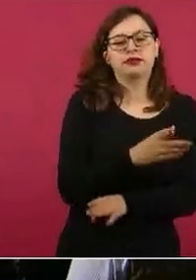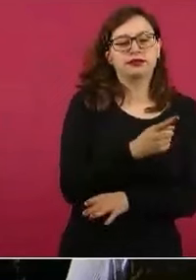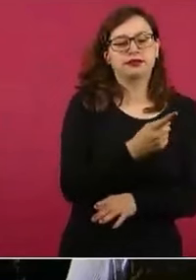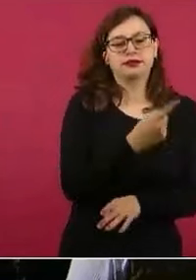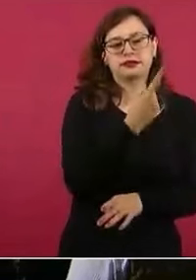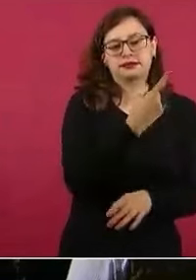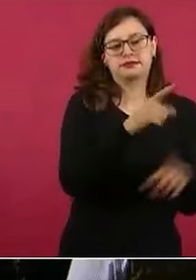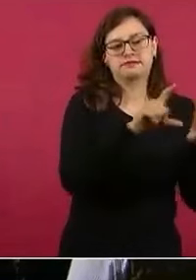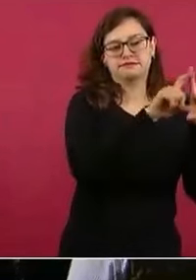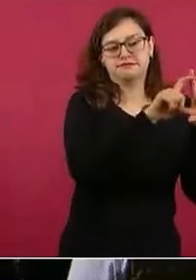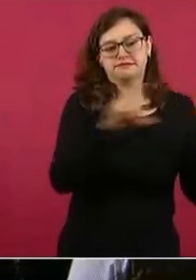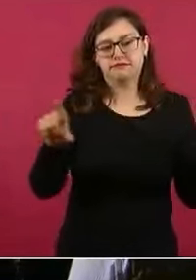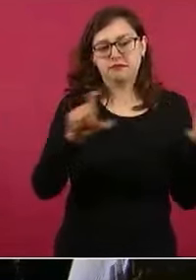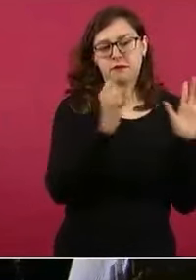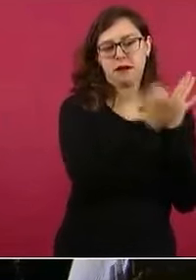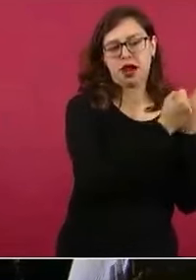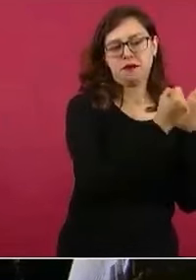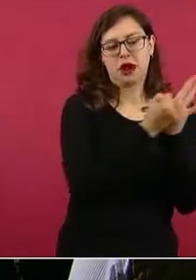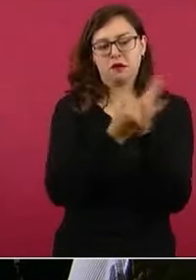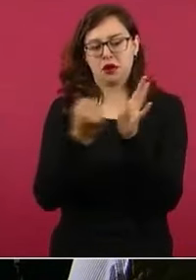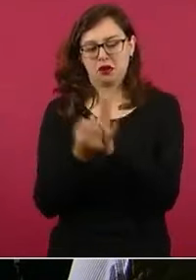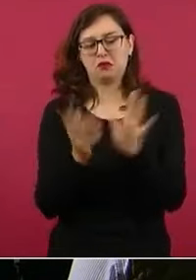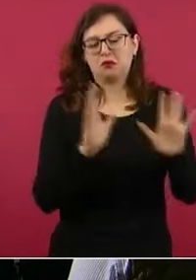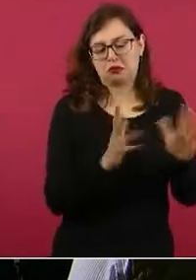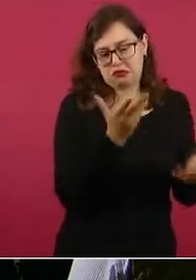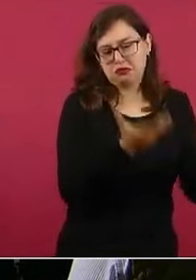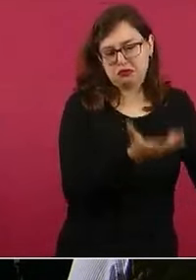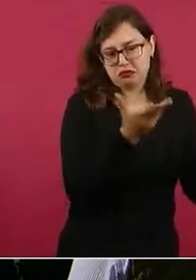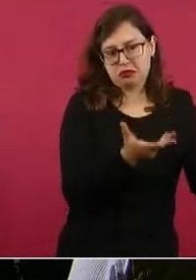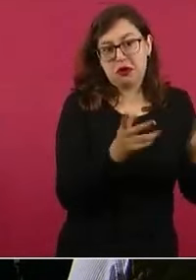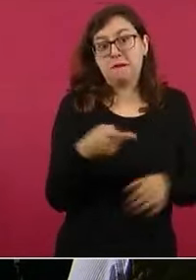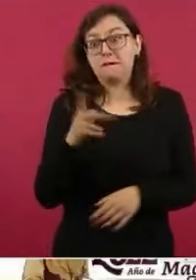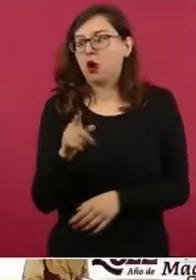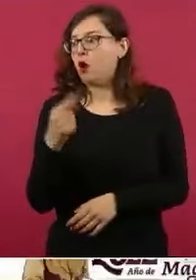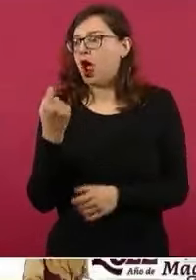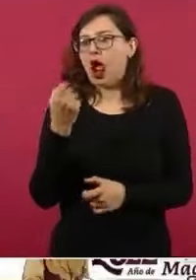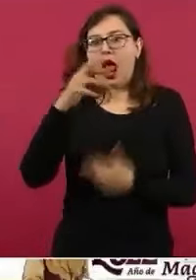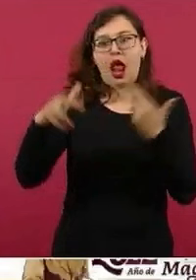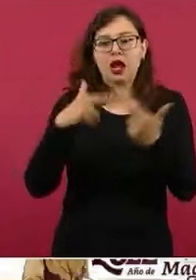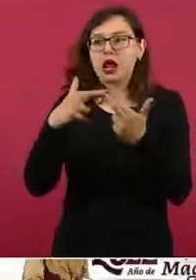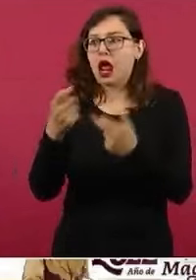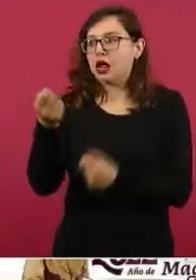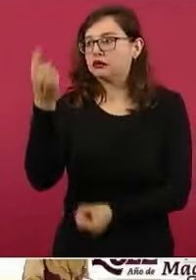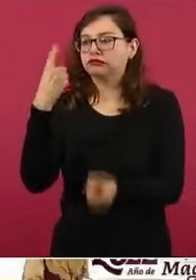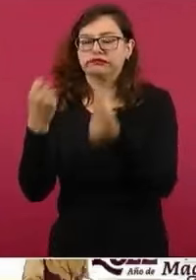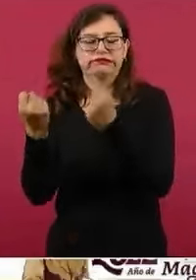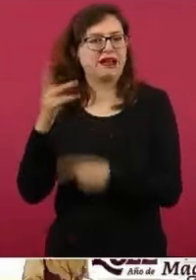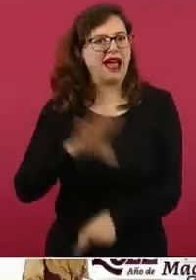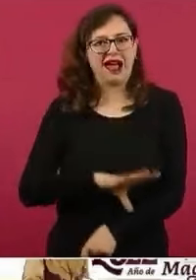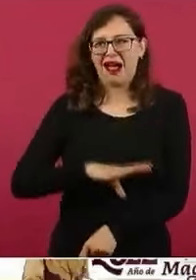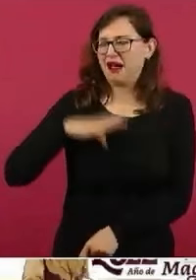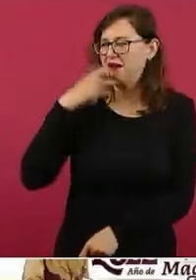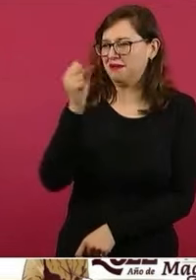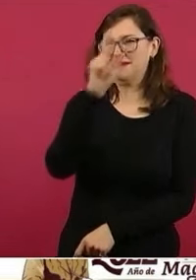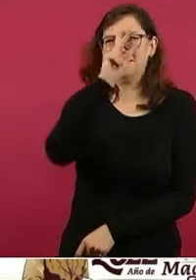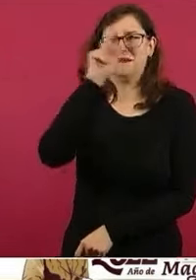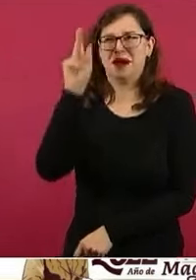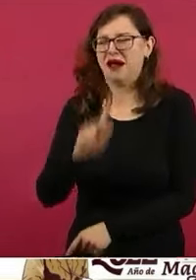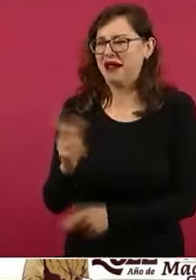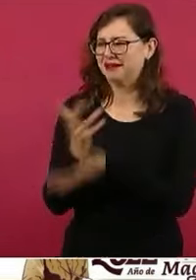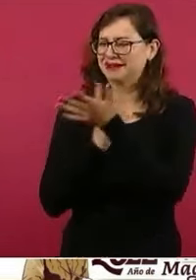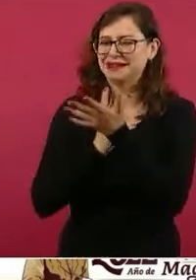vamos viendo los extremos ya en cada una de las 8 regiones, y esto es gasolinera contra gasolinera, comparándolas.